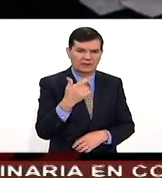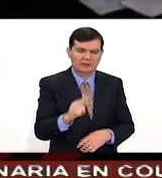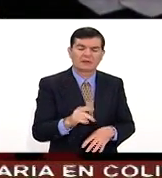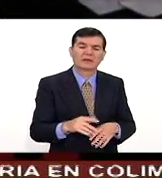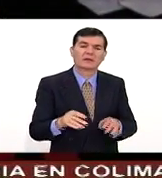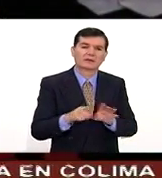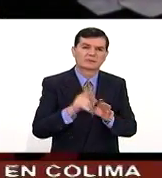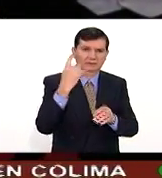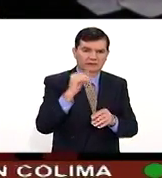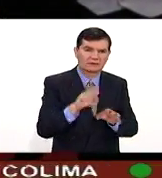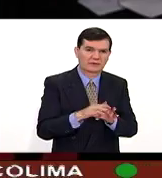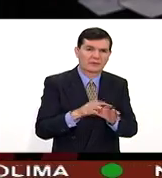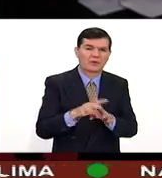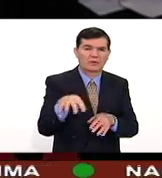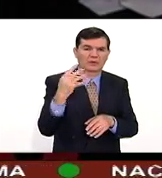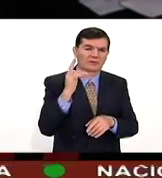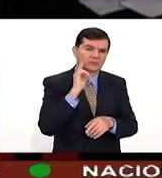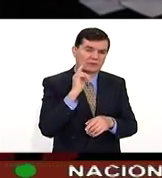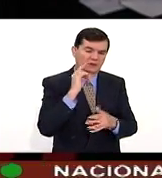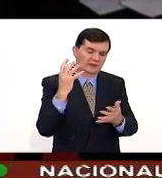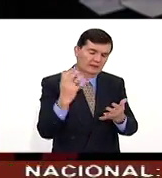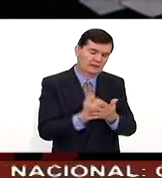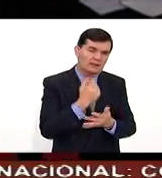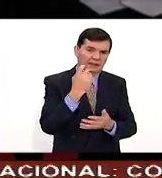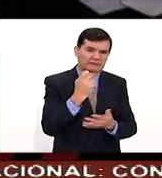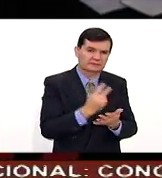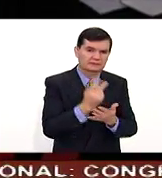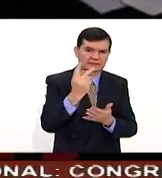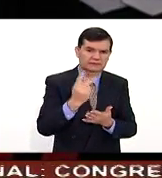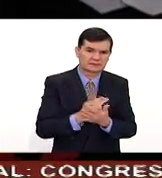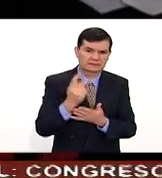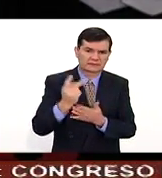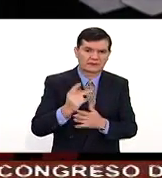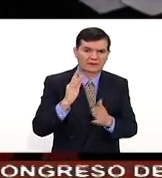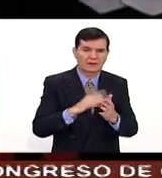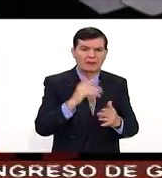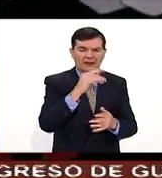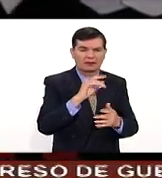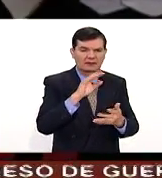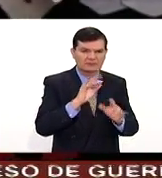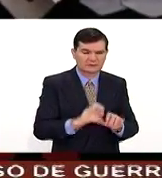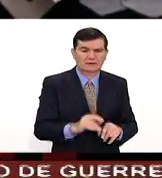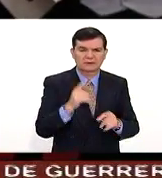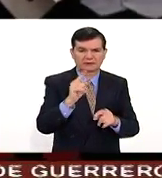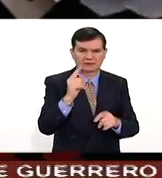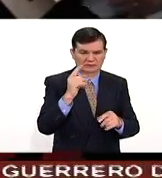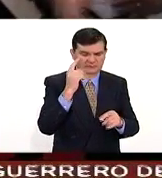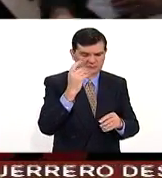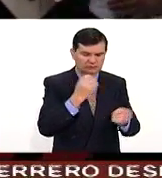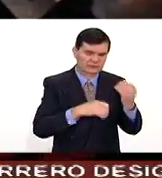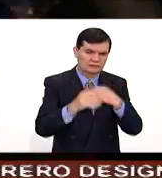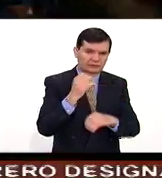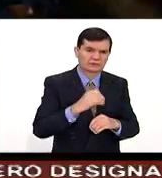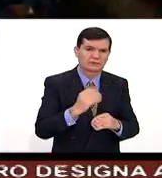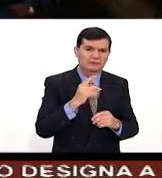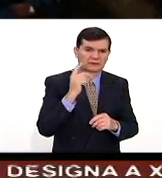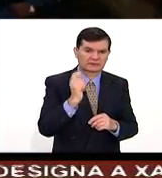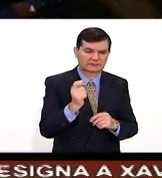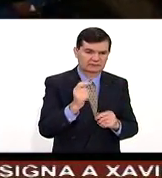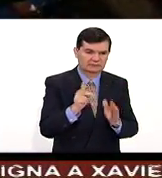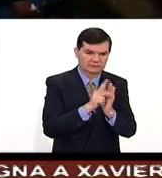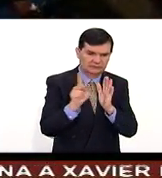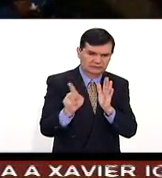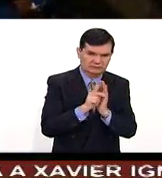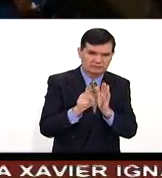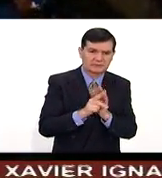se trata de la 14ª mujer en ganar este Premio Nobel de Literatura, la primera cuya obra es